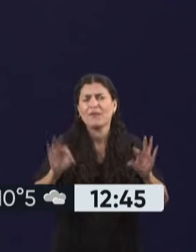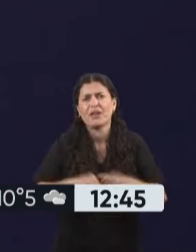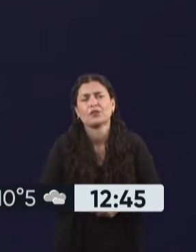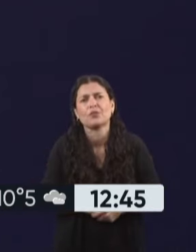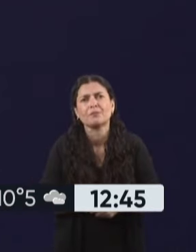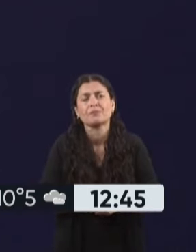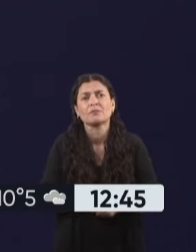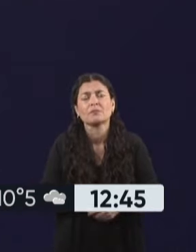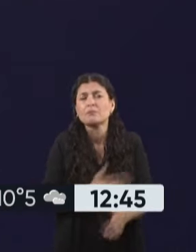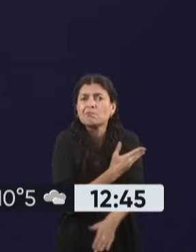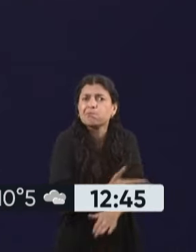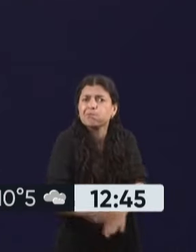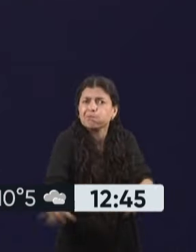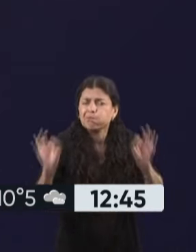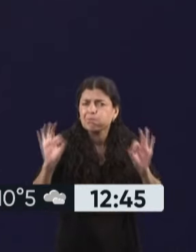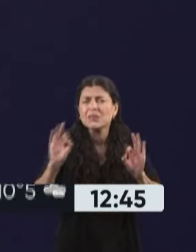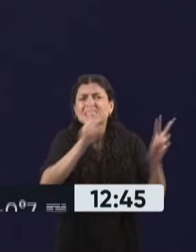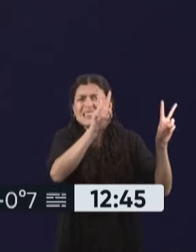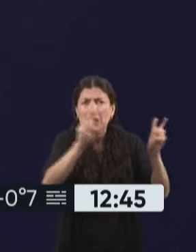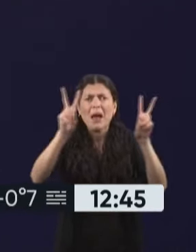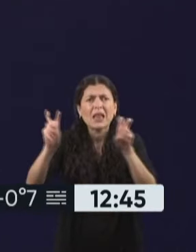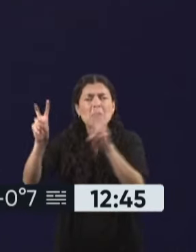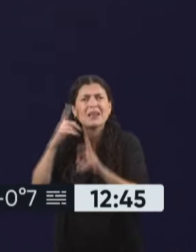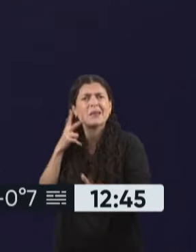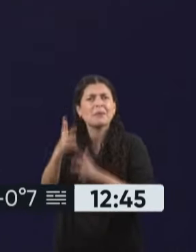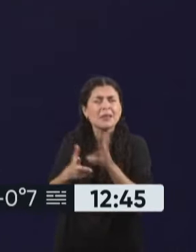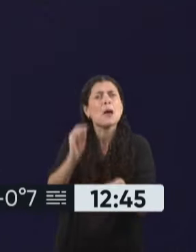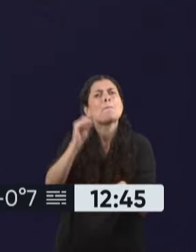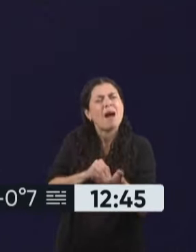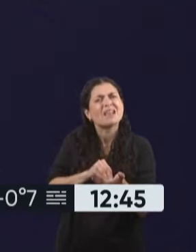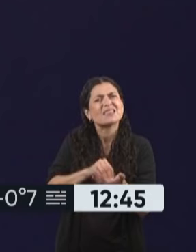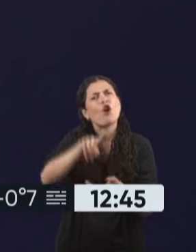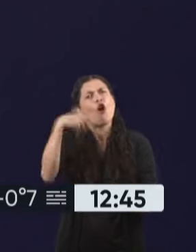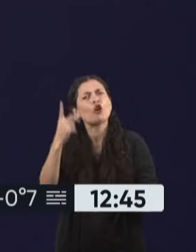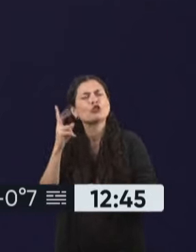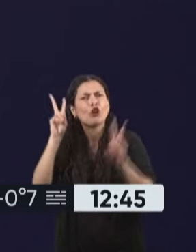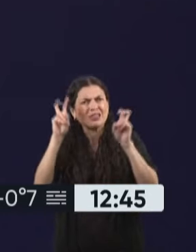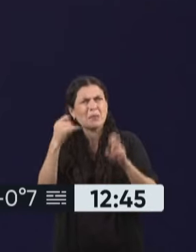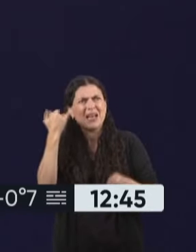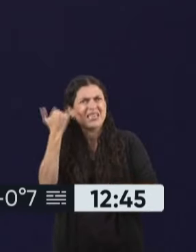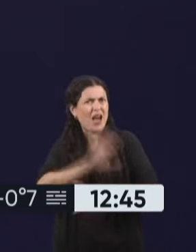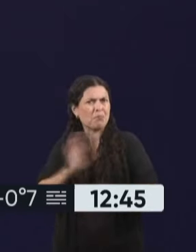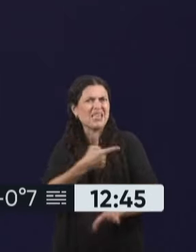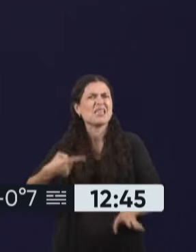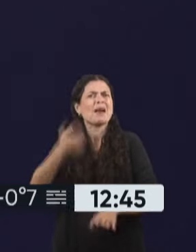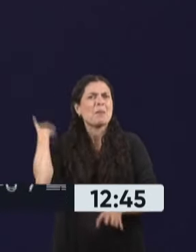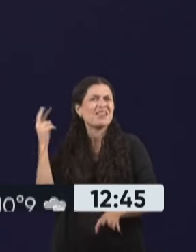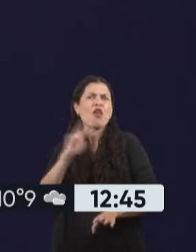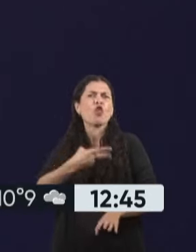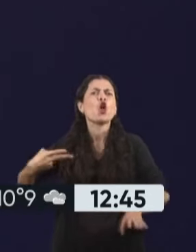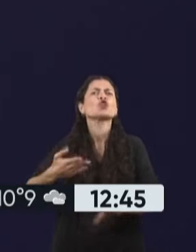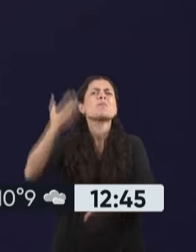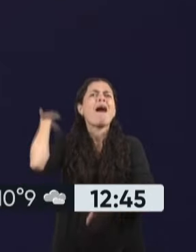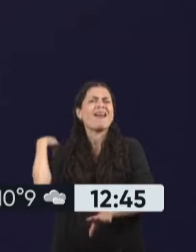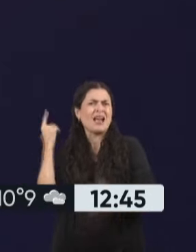En fin, todas estas cuestiones, que algunas que se suman a otras que les comenté, creo que la semana pasada o la anterior, apuntan,